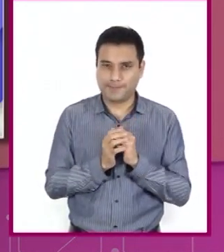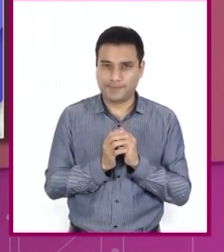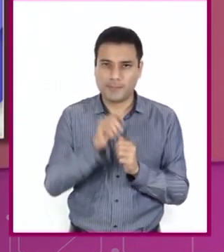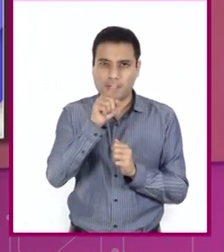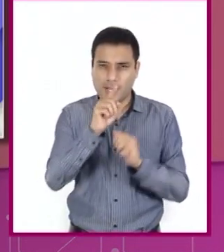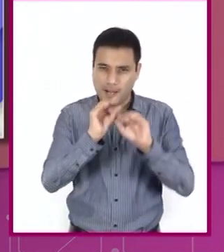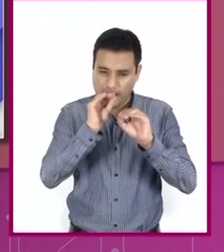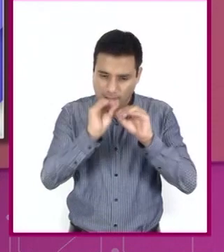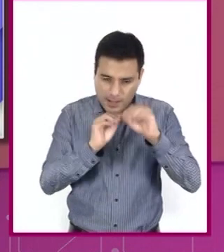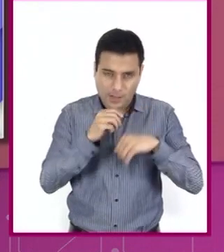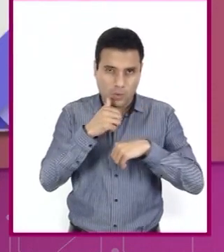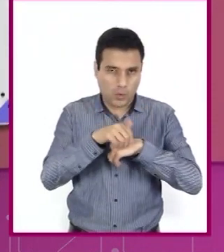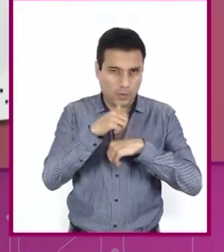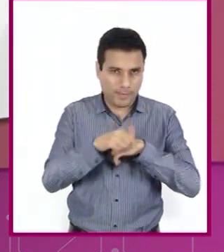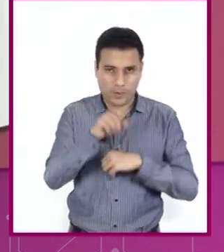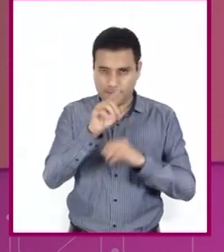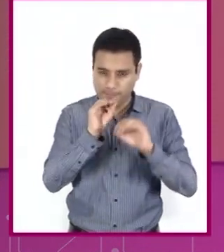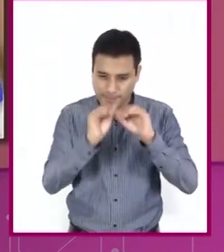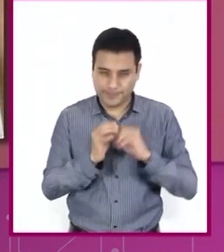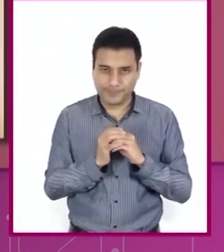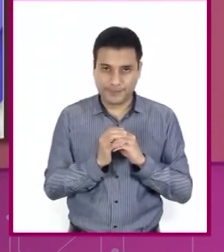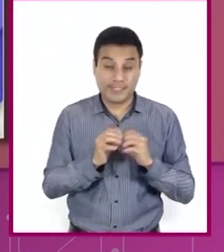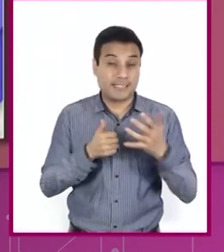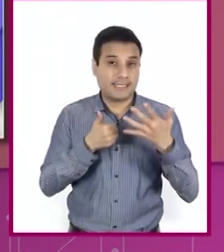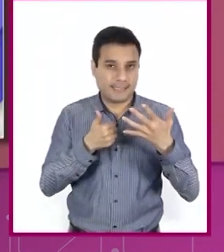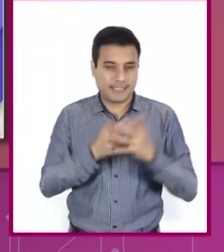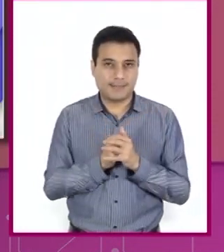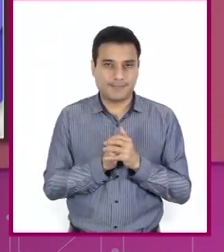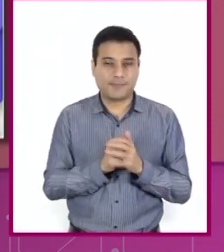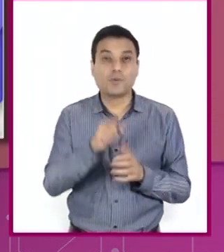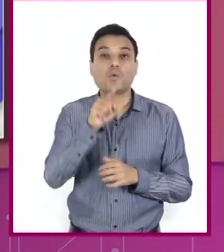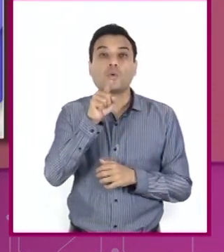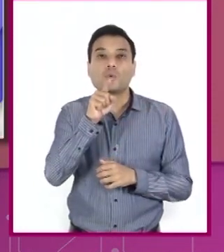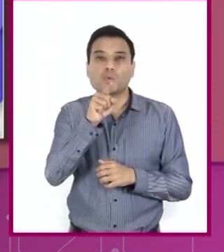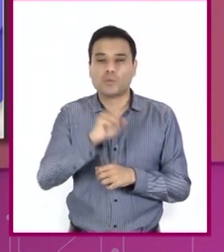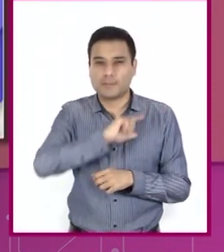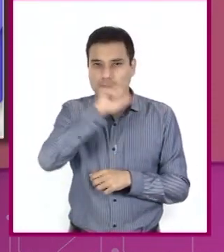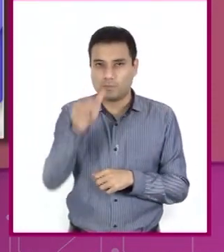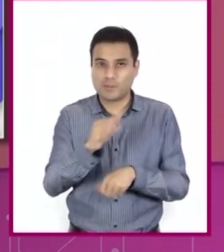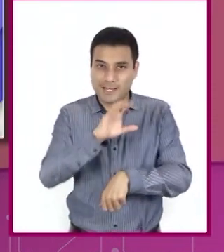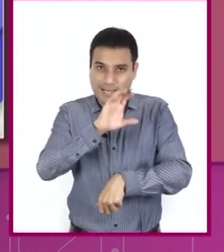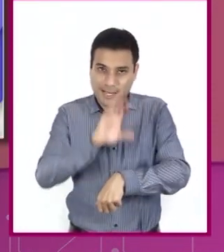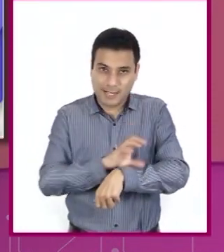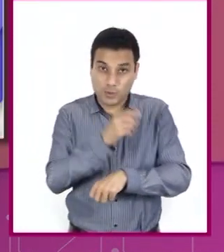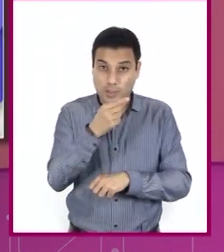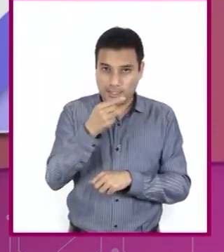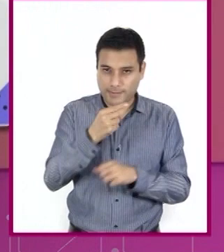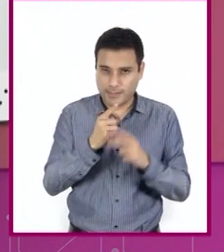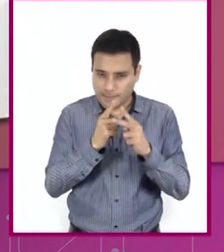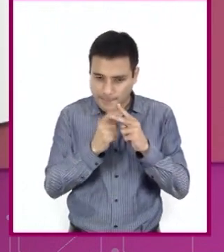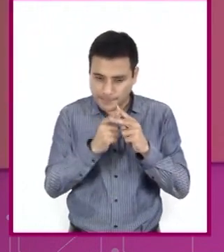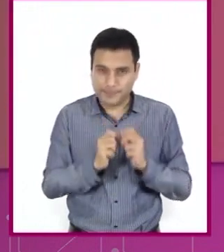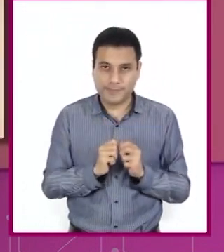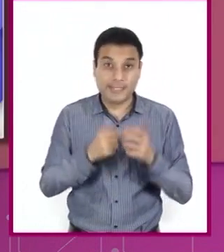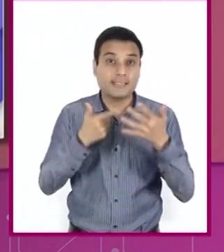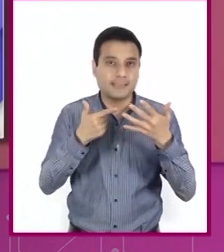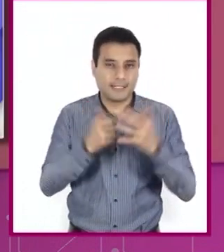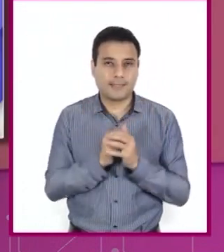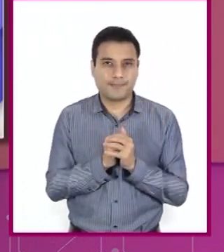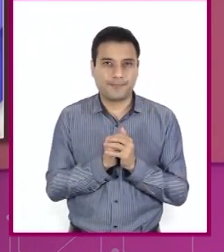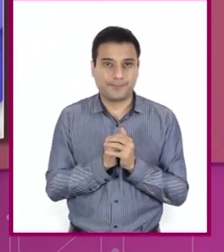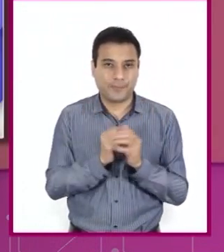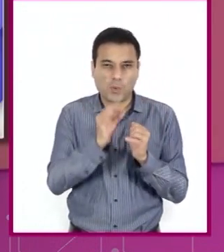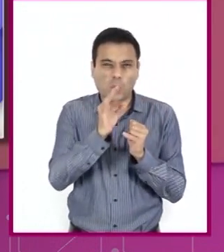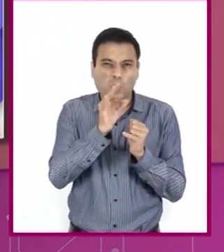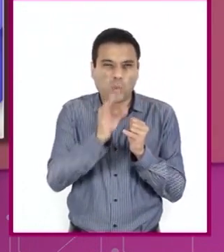los coeficientes necesarios. 6. Realicen la diferencia de los valores de electronegatividad. 7.